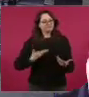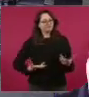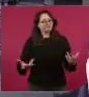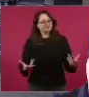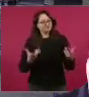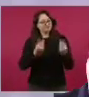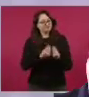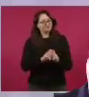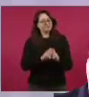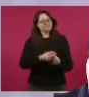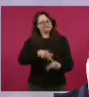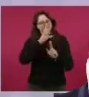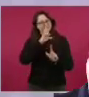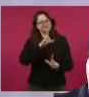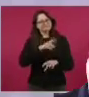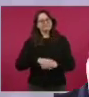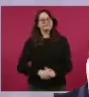Obrador.